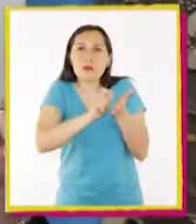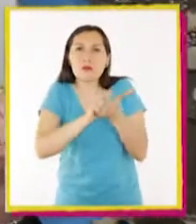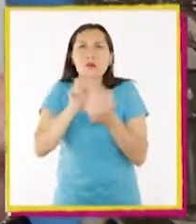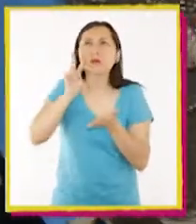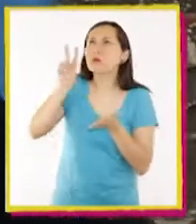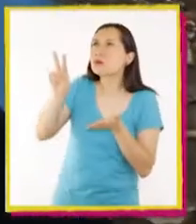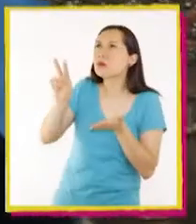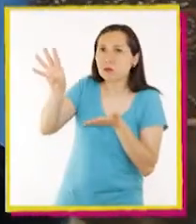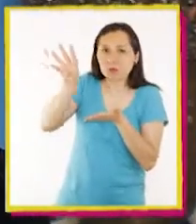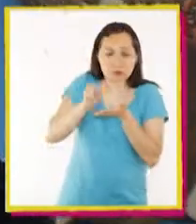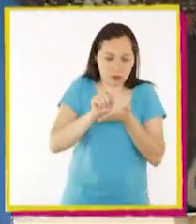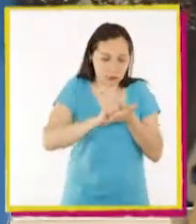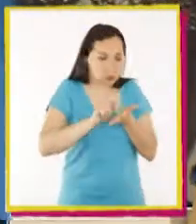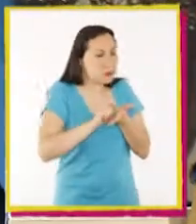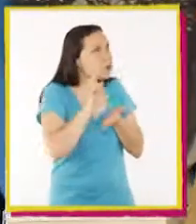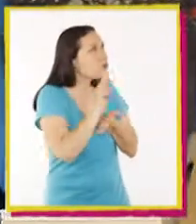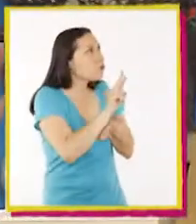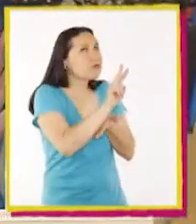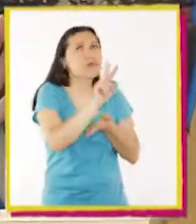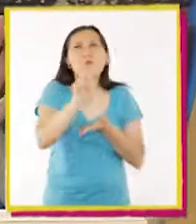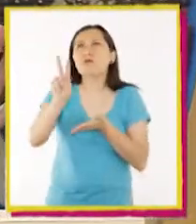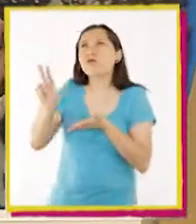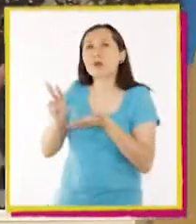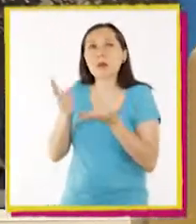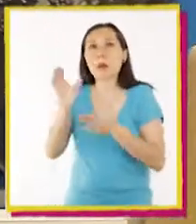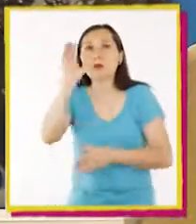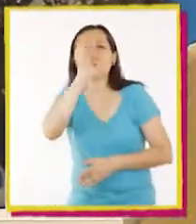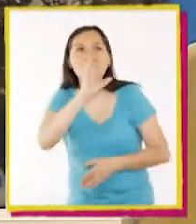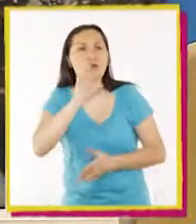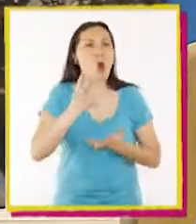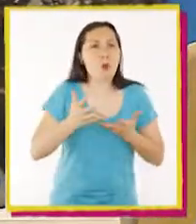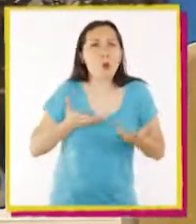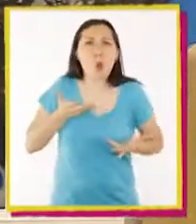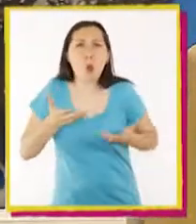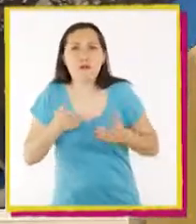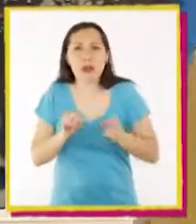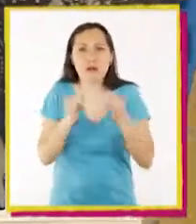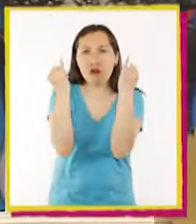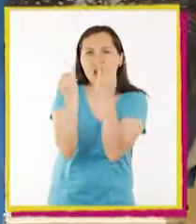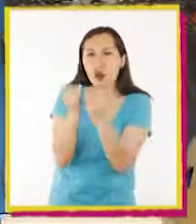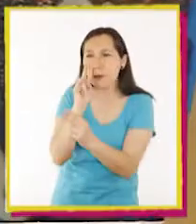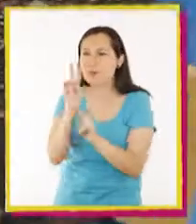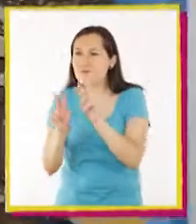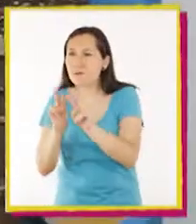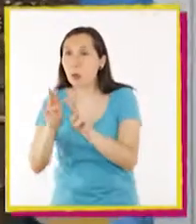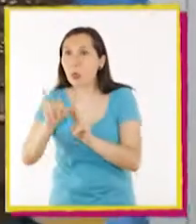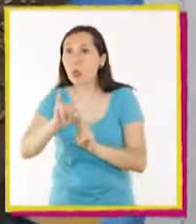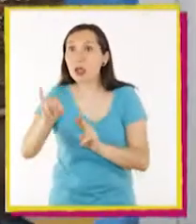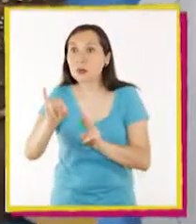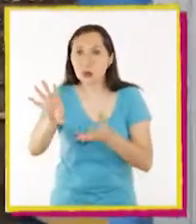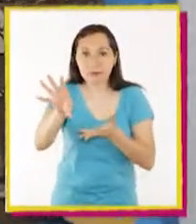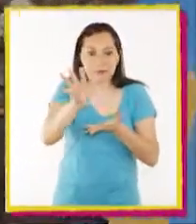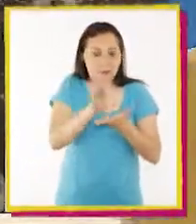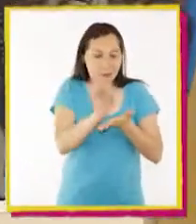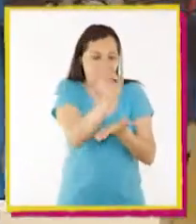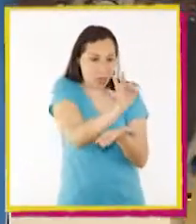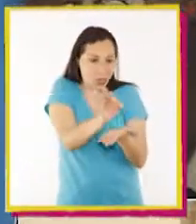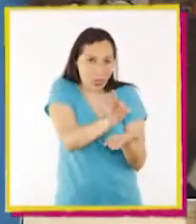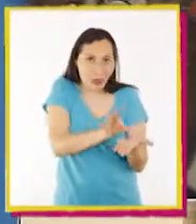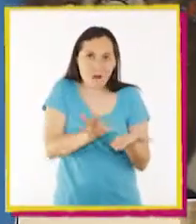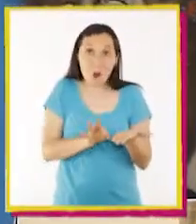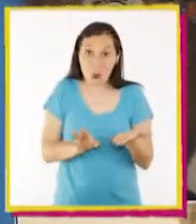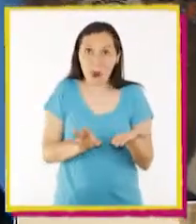libreta, observando todo lo que lo rodeaba para explorar sus movimientos y formas y luego